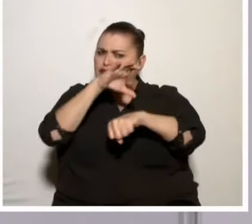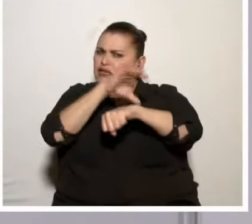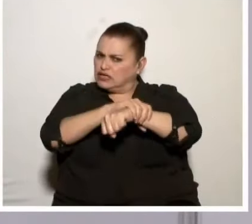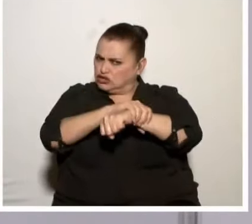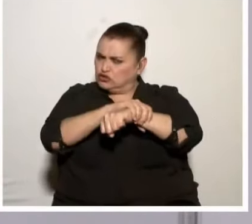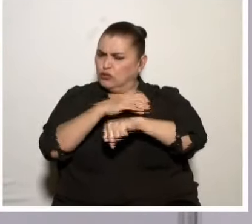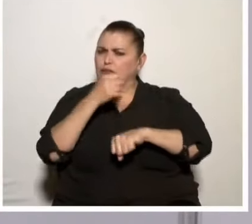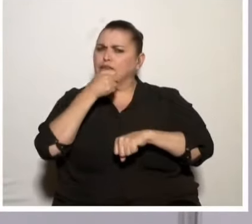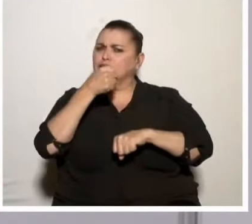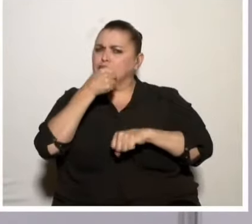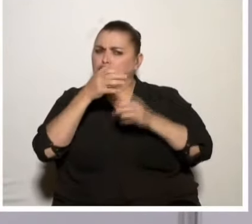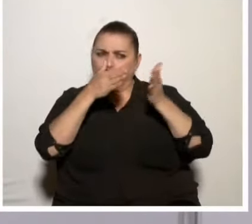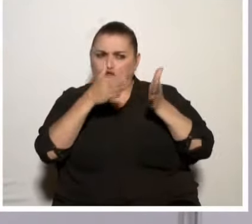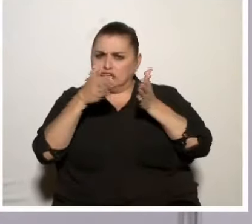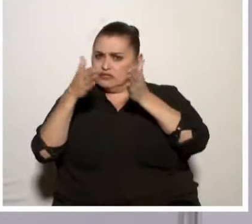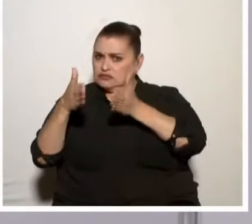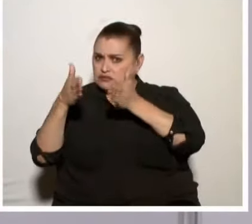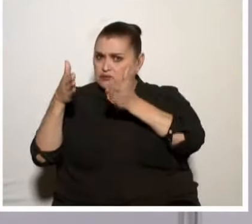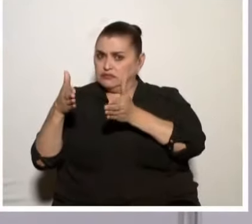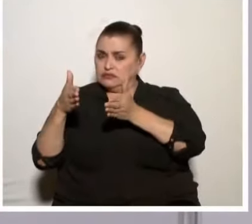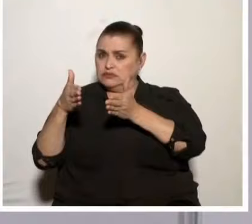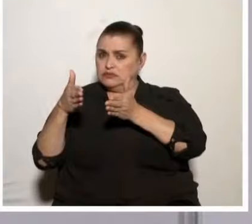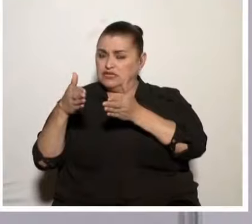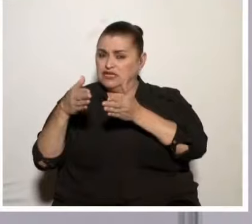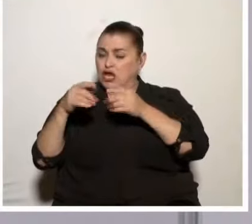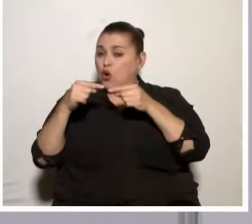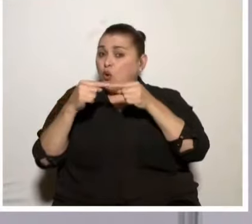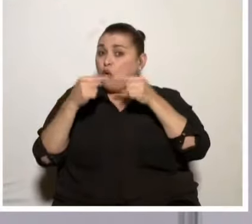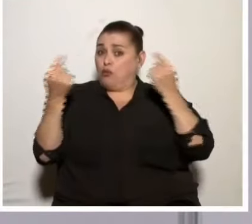de periodistas y de la